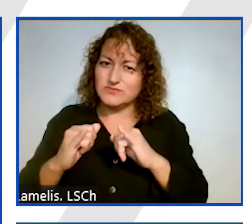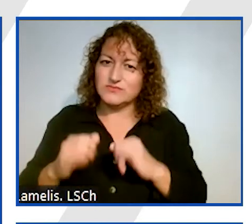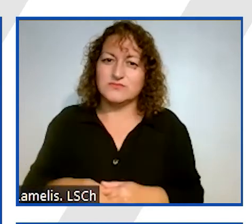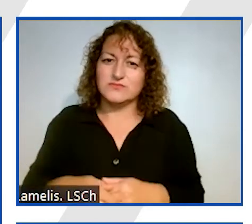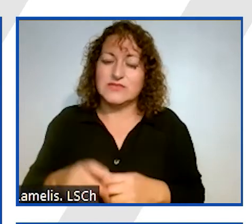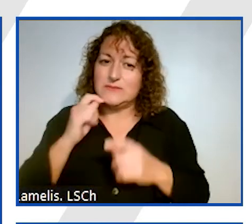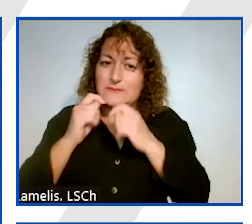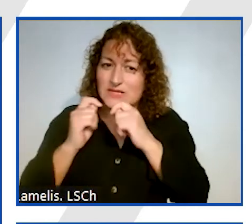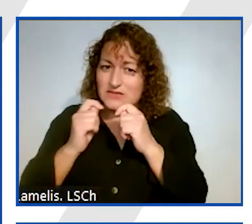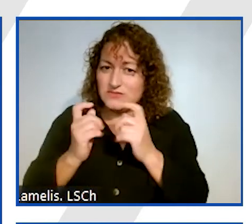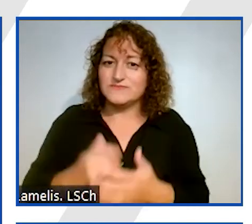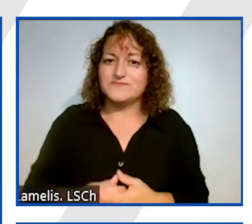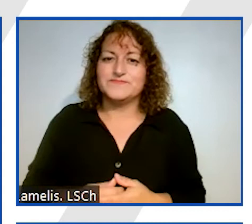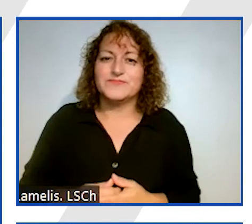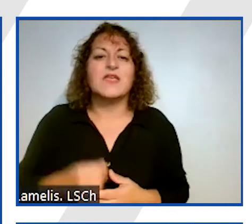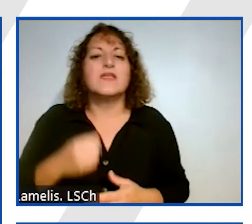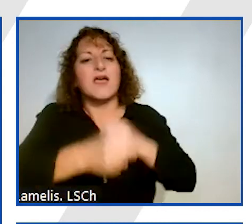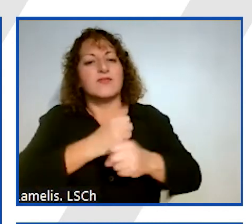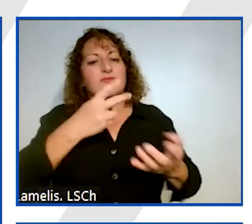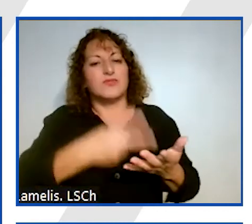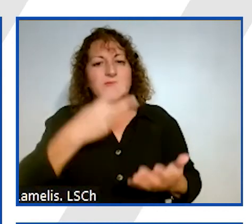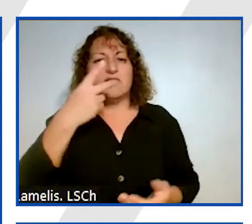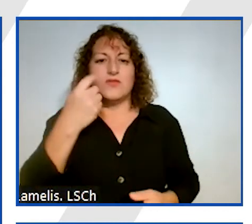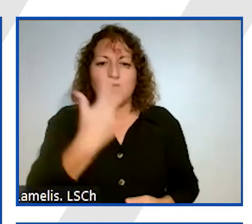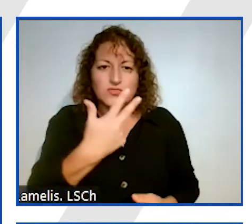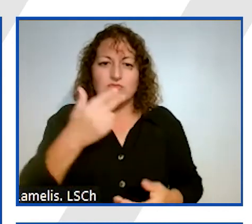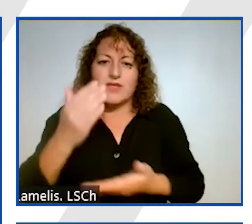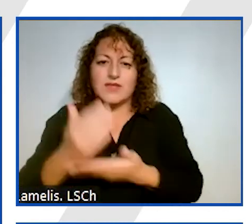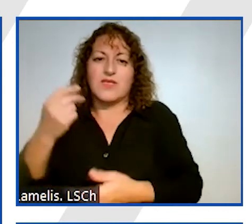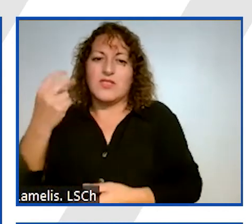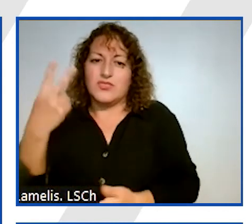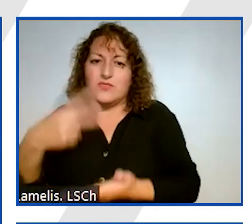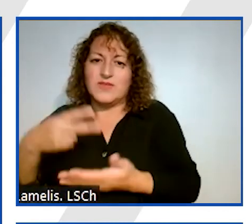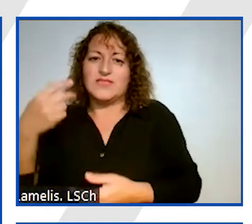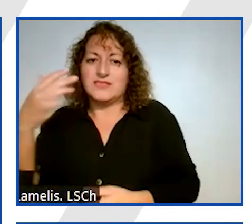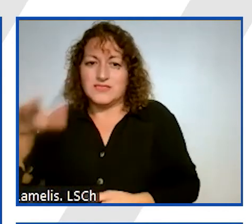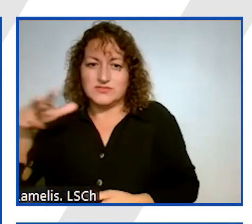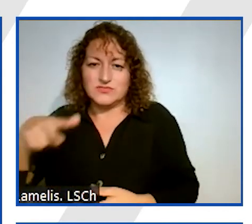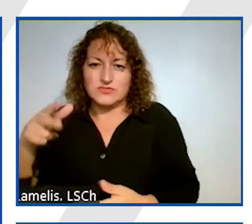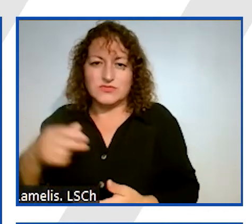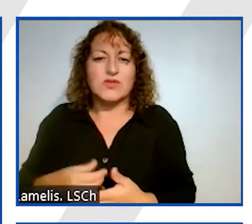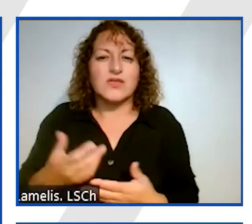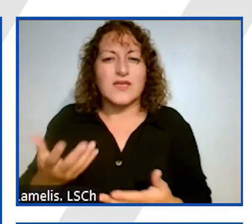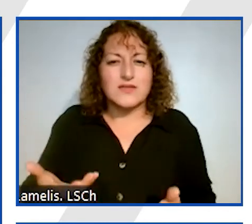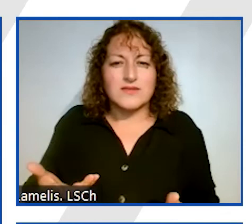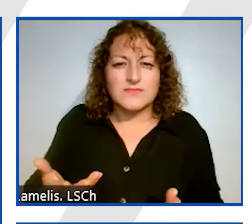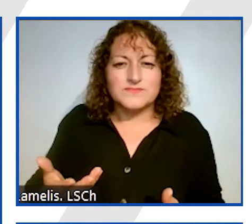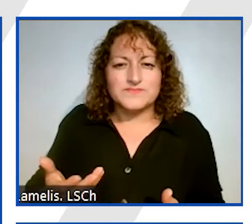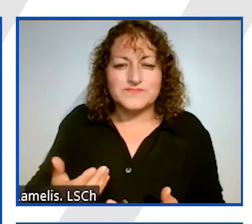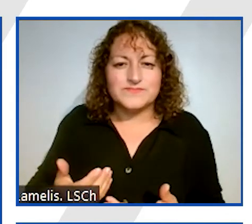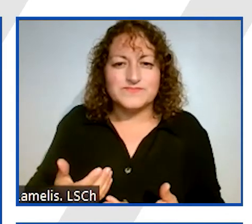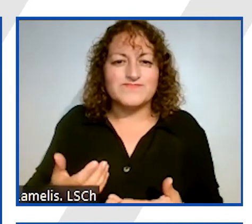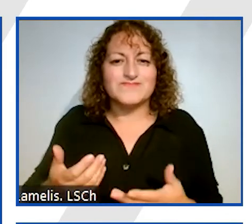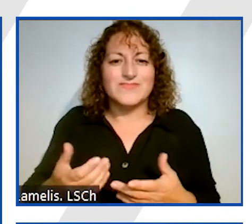de esto. Entre el 2008 y el 2018 teníamos 19 especies en categorías de peligro, en categorías de amenaza.